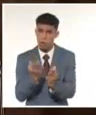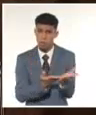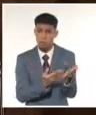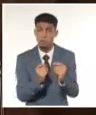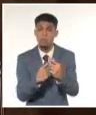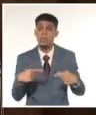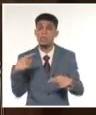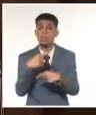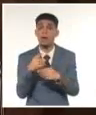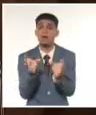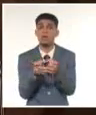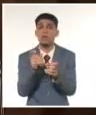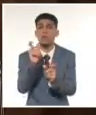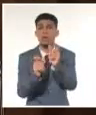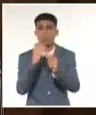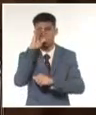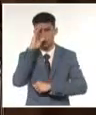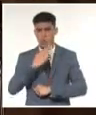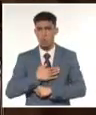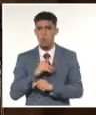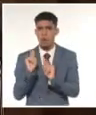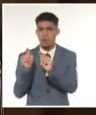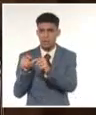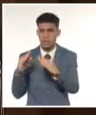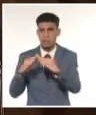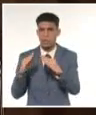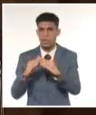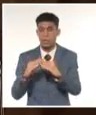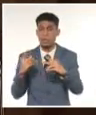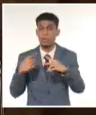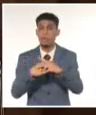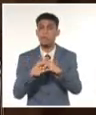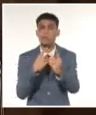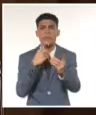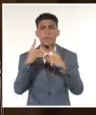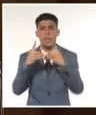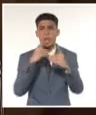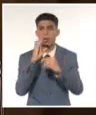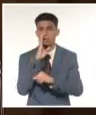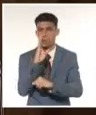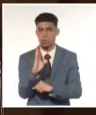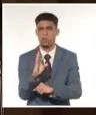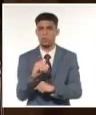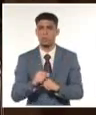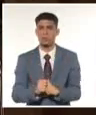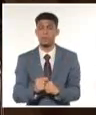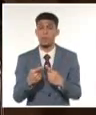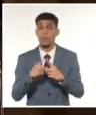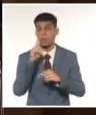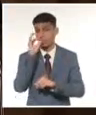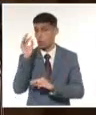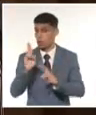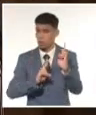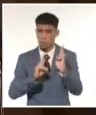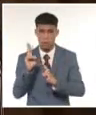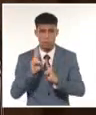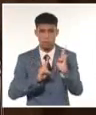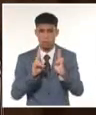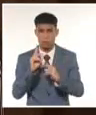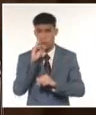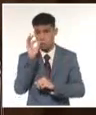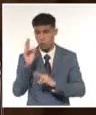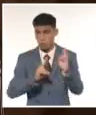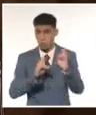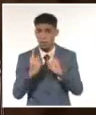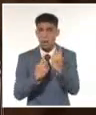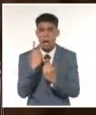viven, y la disposición al diálogo respetuoso con su gobierno. Pero se rechazará con firmeza todo